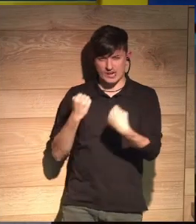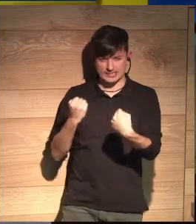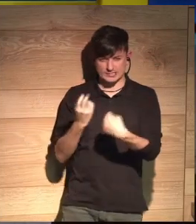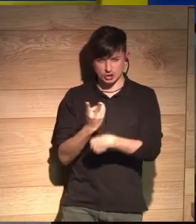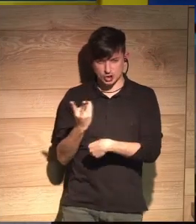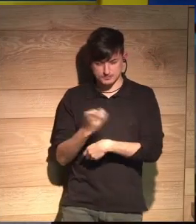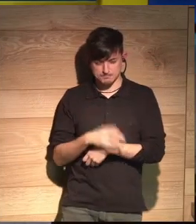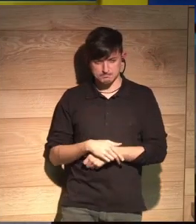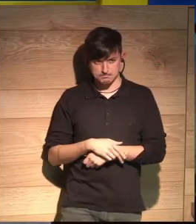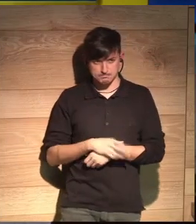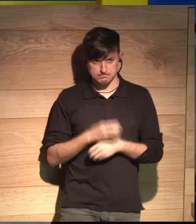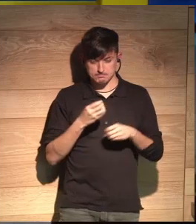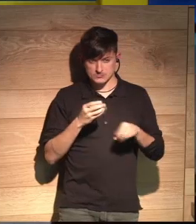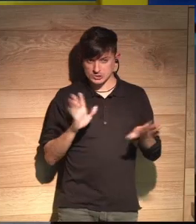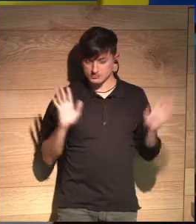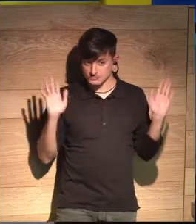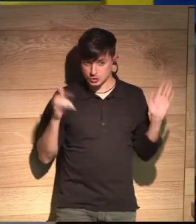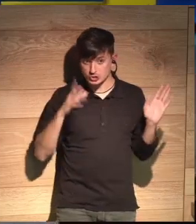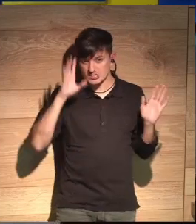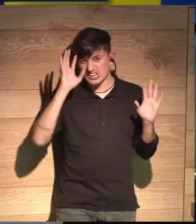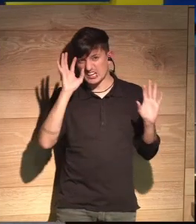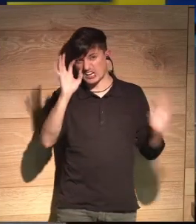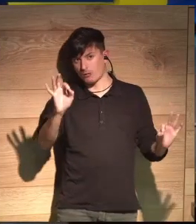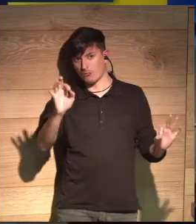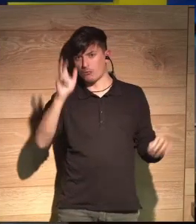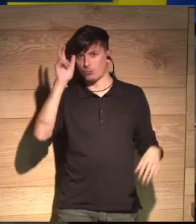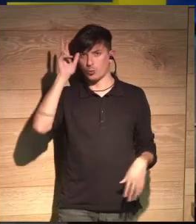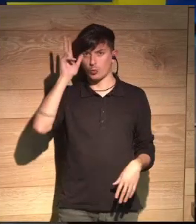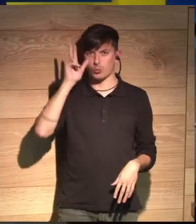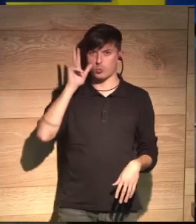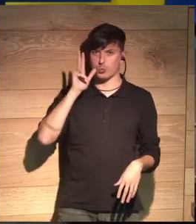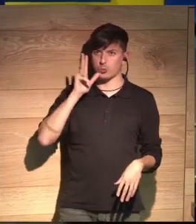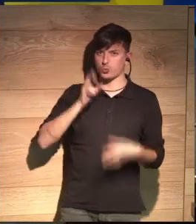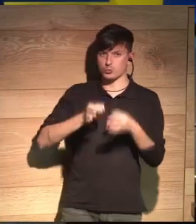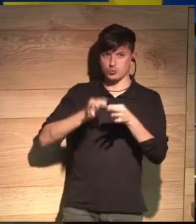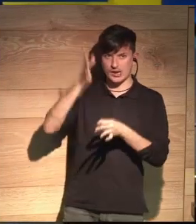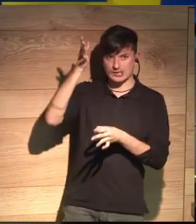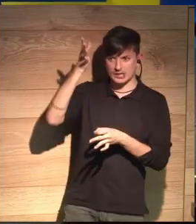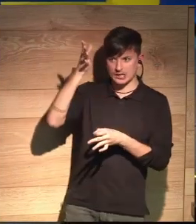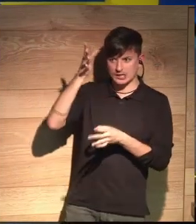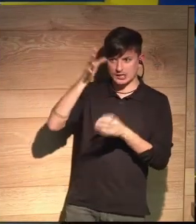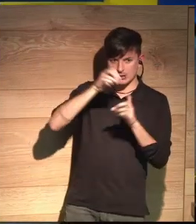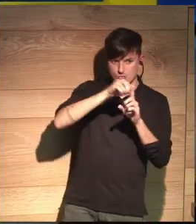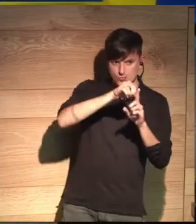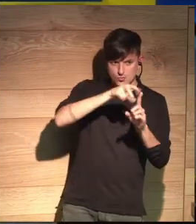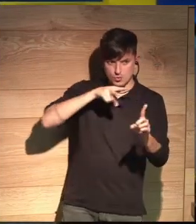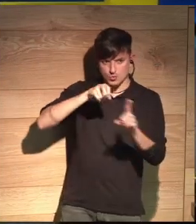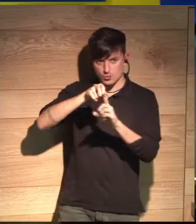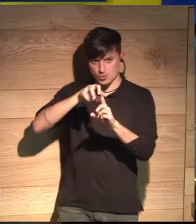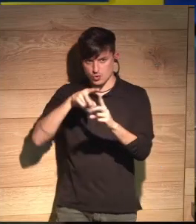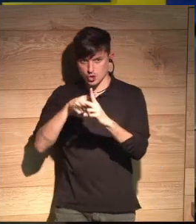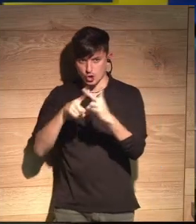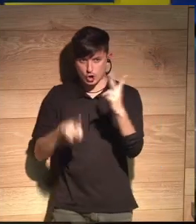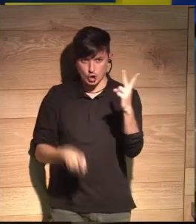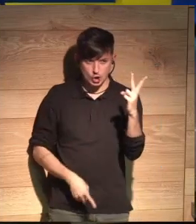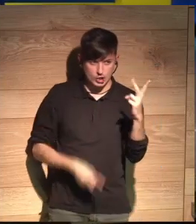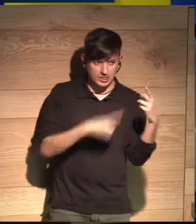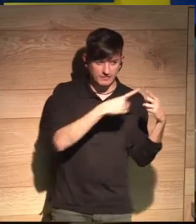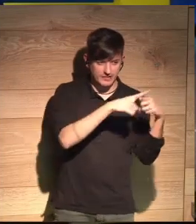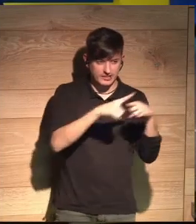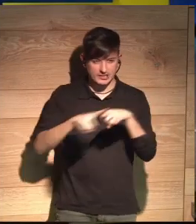y bueno yo creo que hemos tenido el lujo enorme de encontrar dos visiones de cómo de